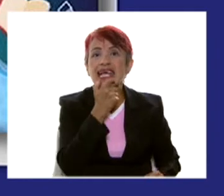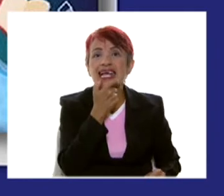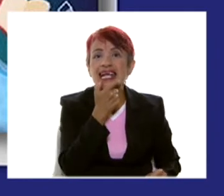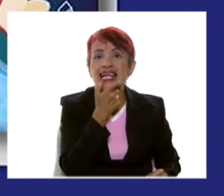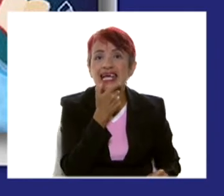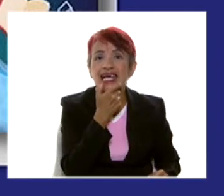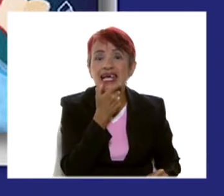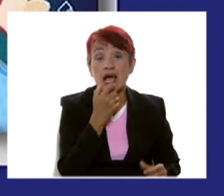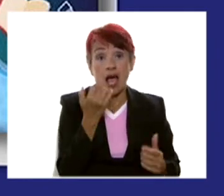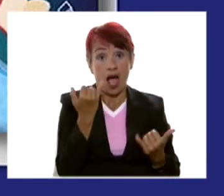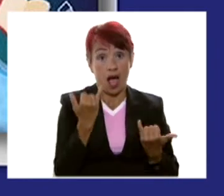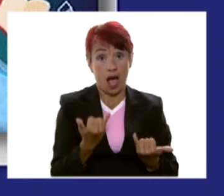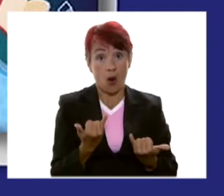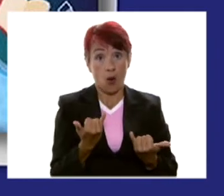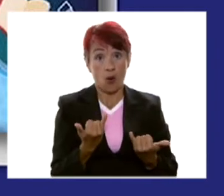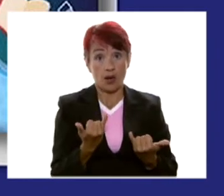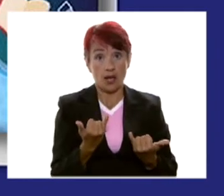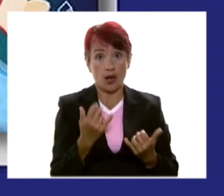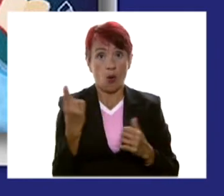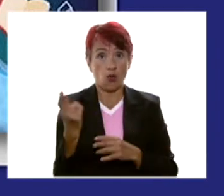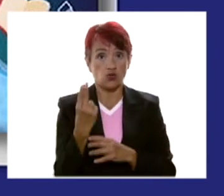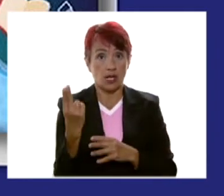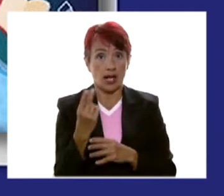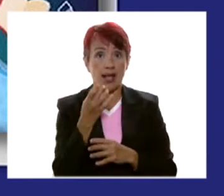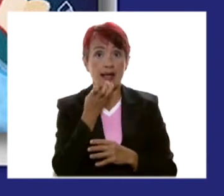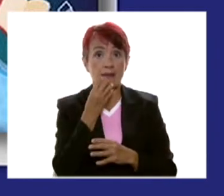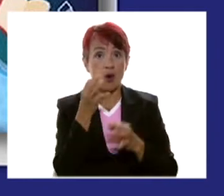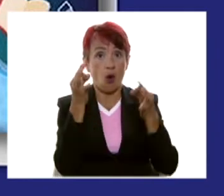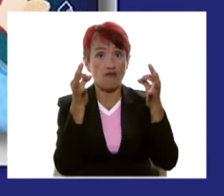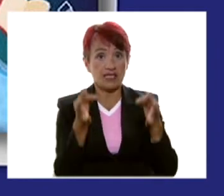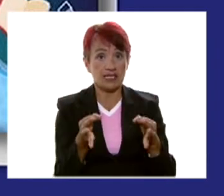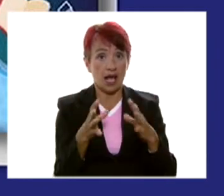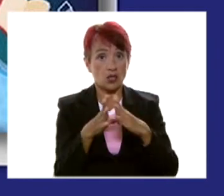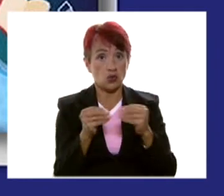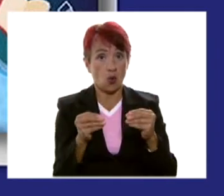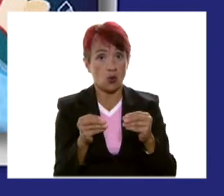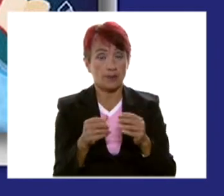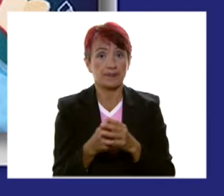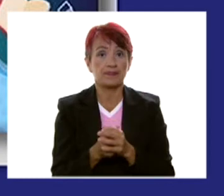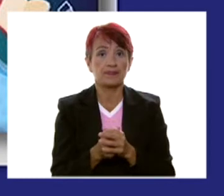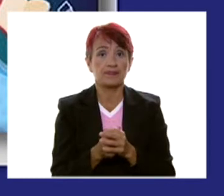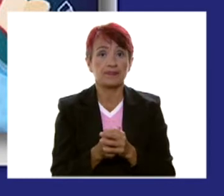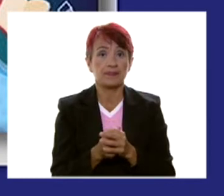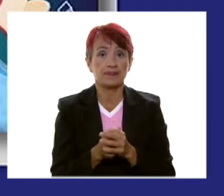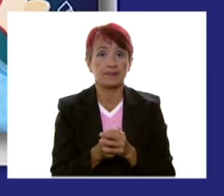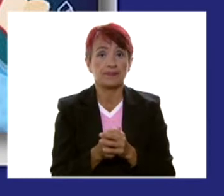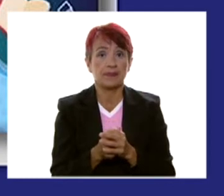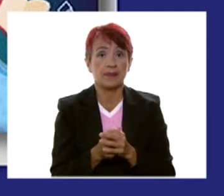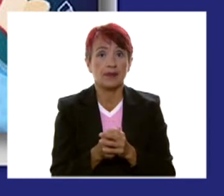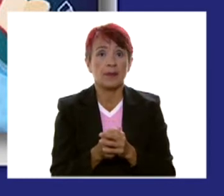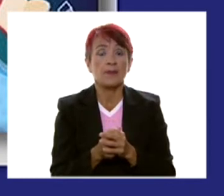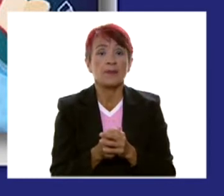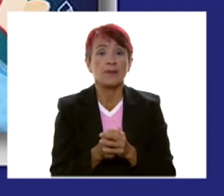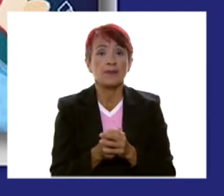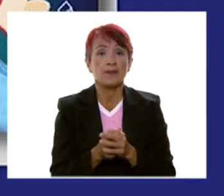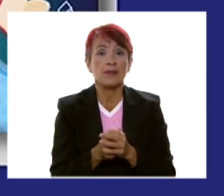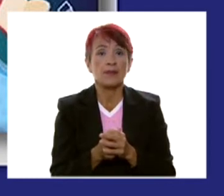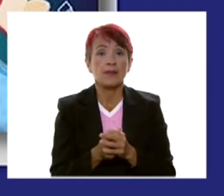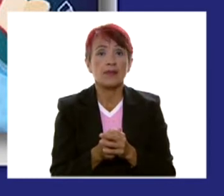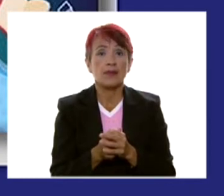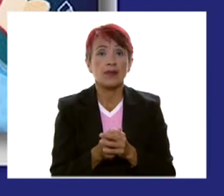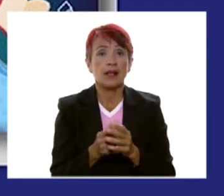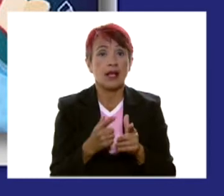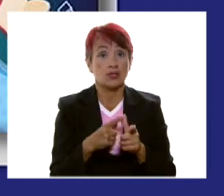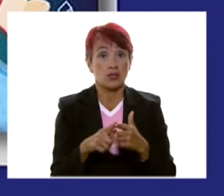y las que ya tenemos, utilizarlas, por lo menos. Oficina del director es Principal Office. Principal Office.